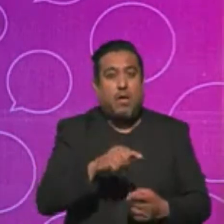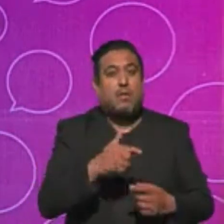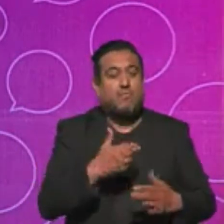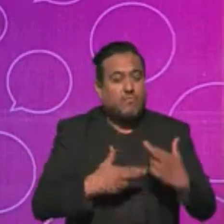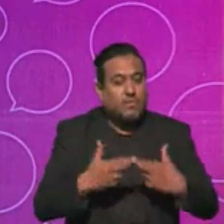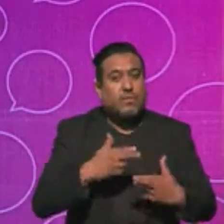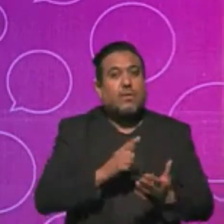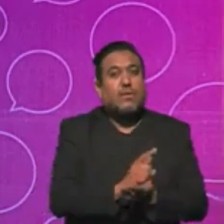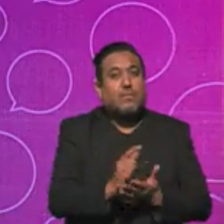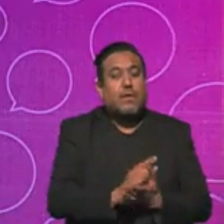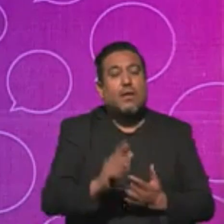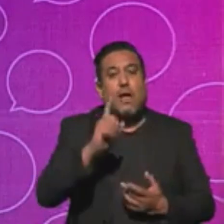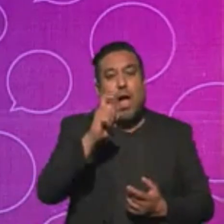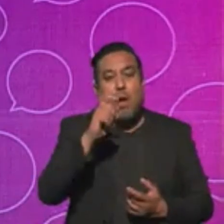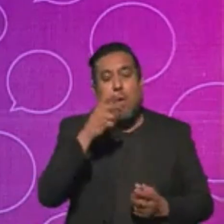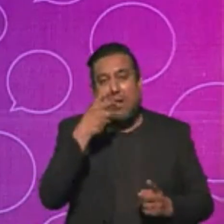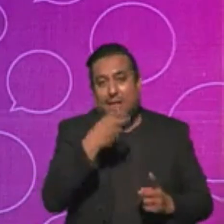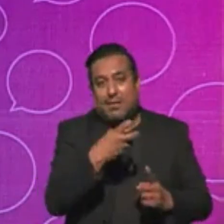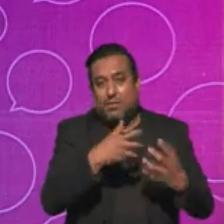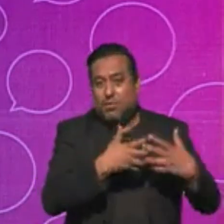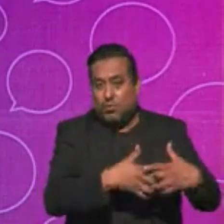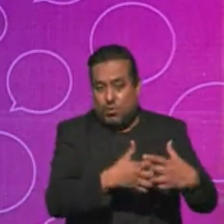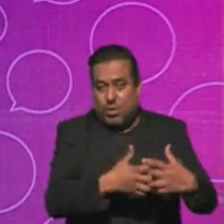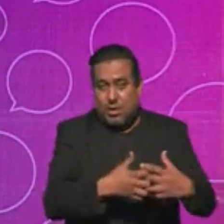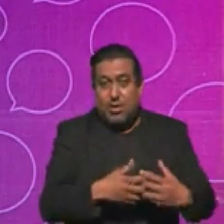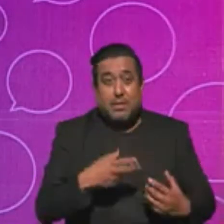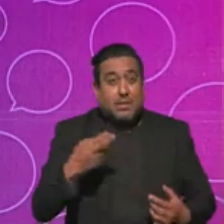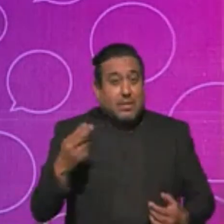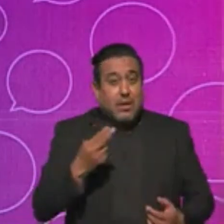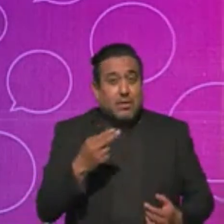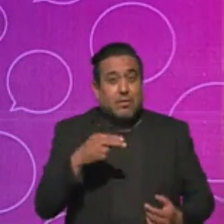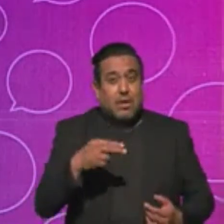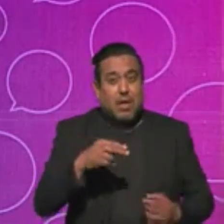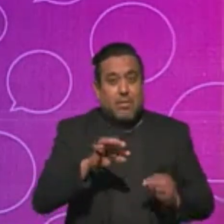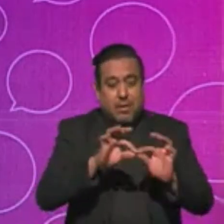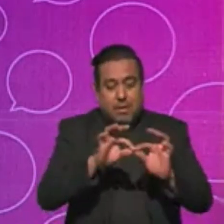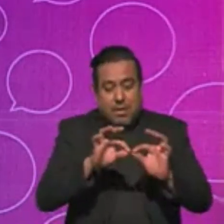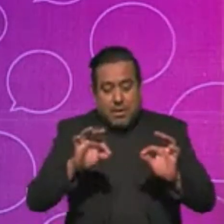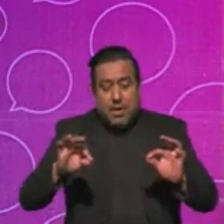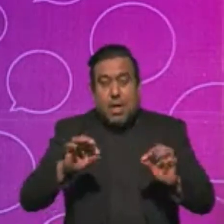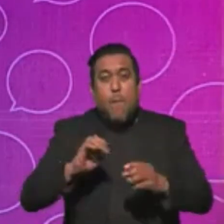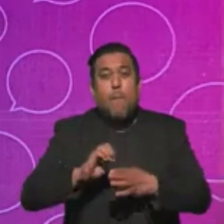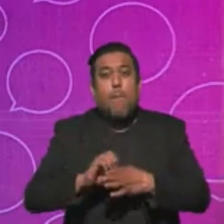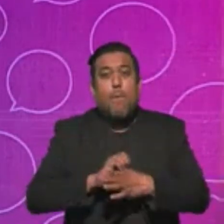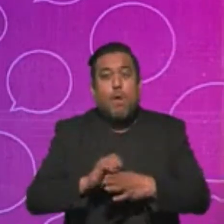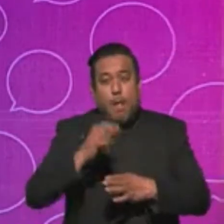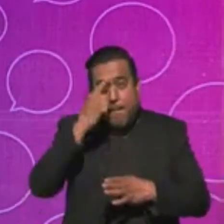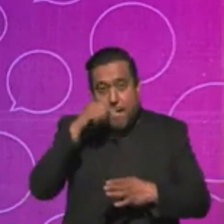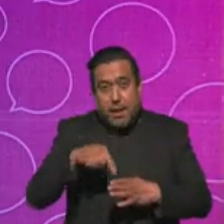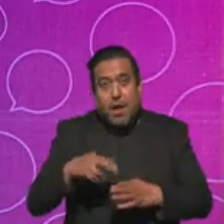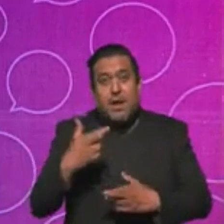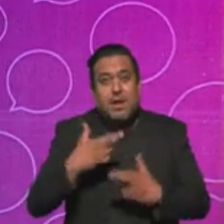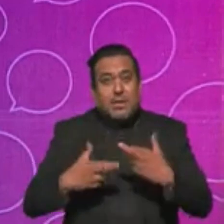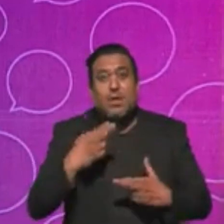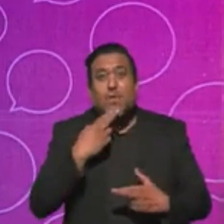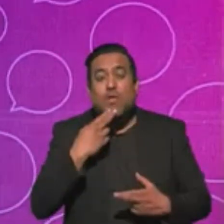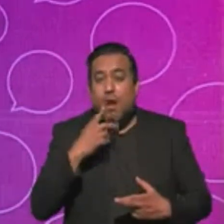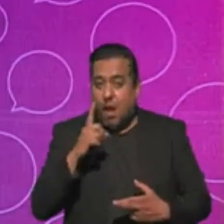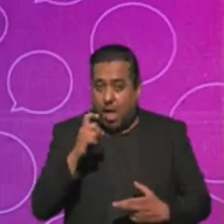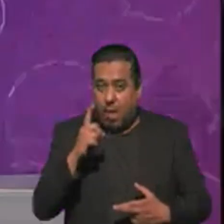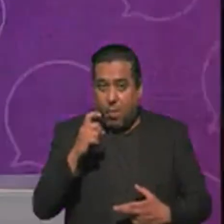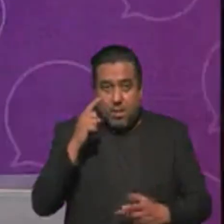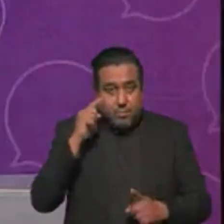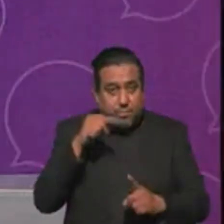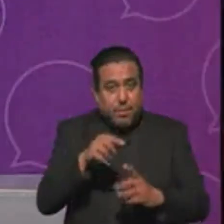agua sobre todo en un sentido Industrial con una línea morada que permita la reutilización del agua en un sentido Industrial